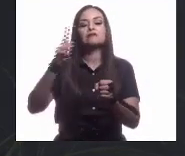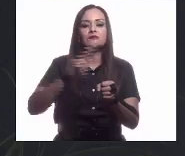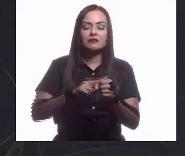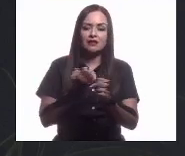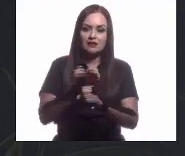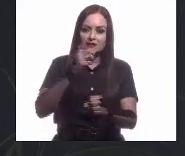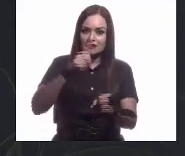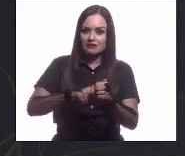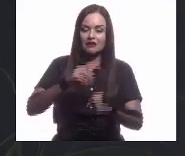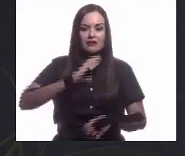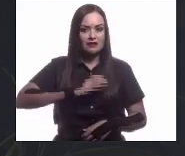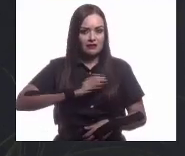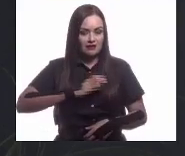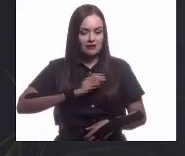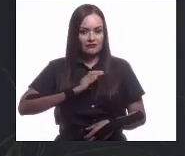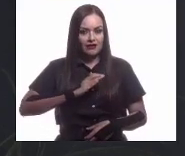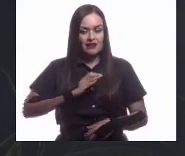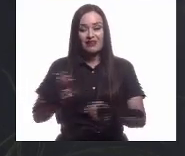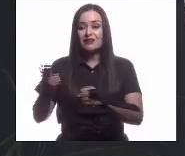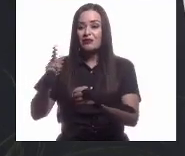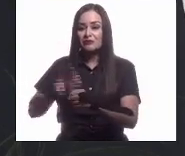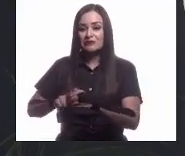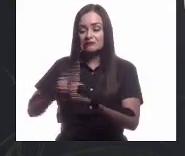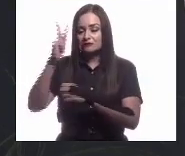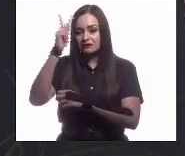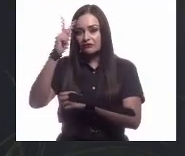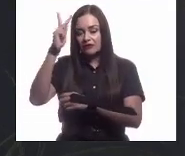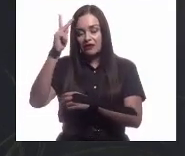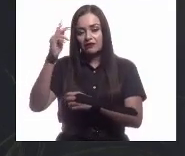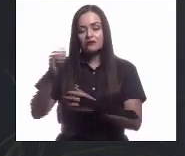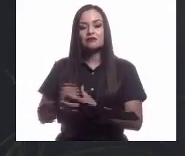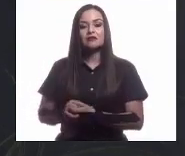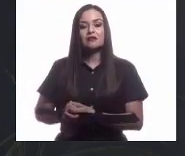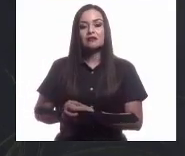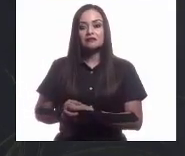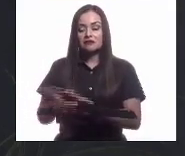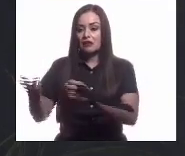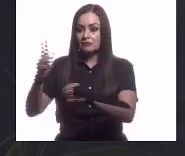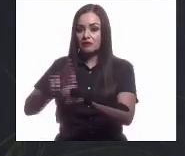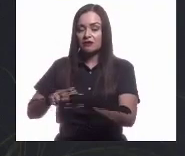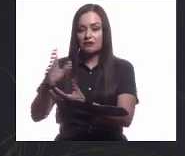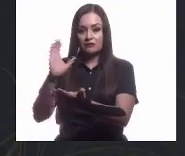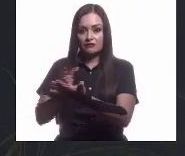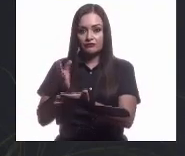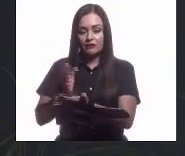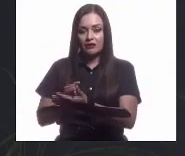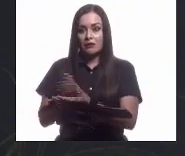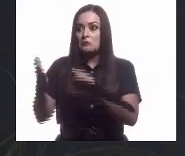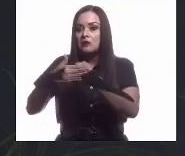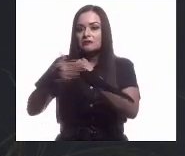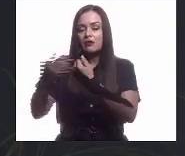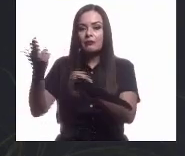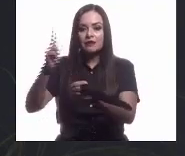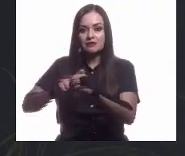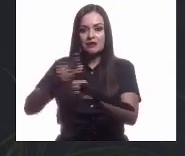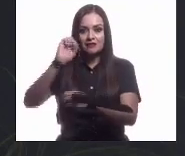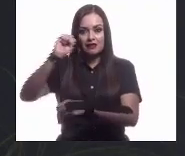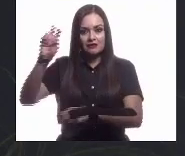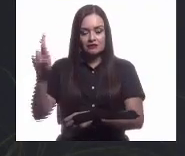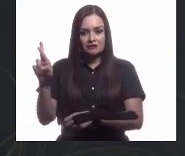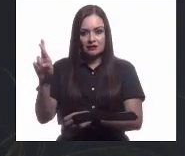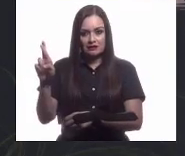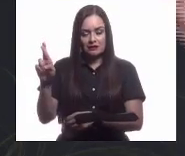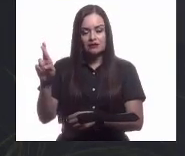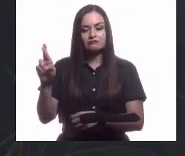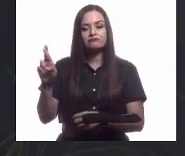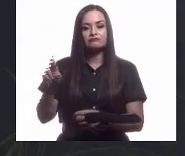estatales de oncología y psiquiatría, el Hospital Regional de Ciudad Constitución y pronto lo hará el de Santa Rosalía. Optamos